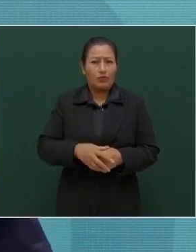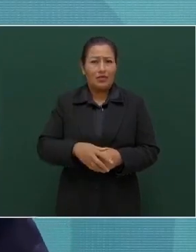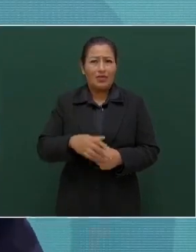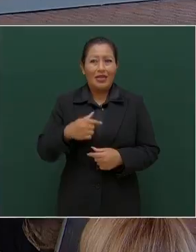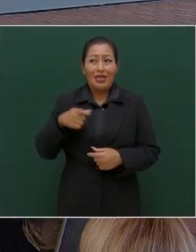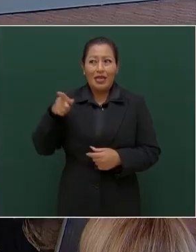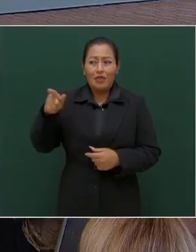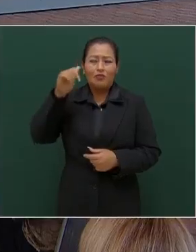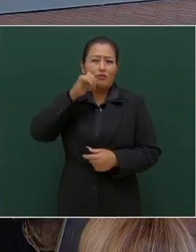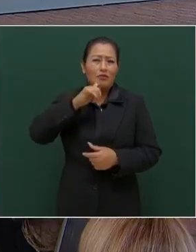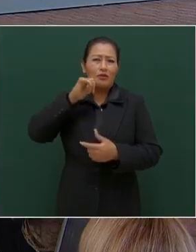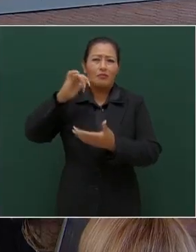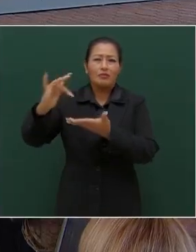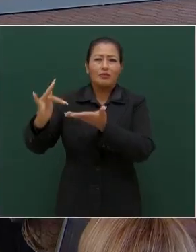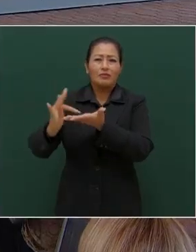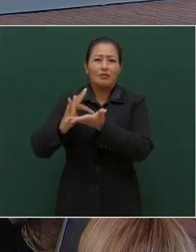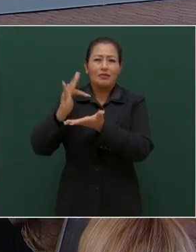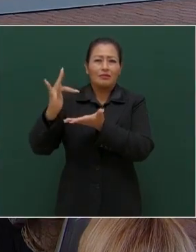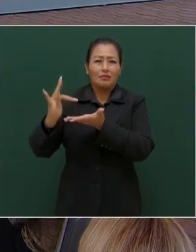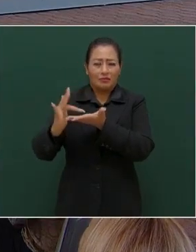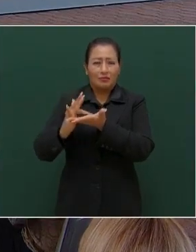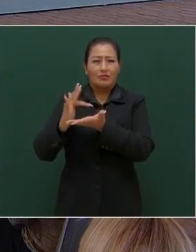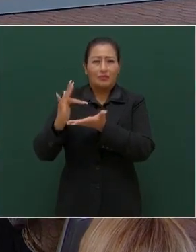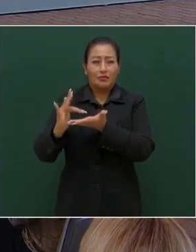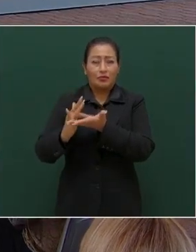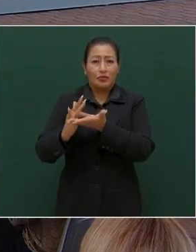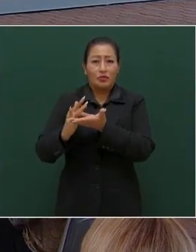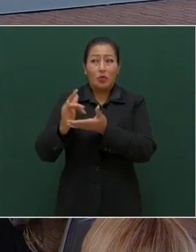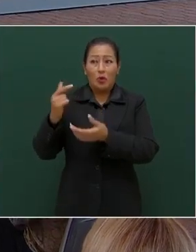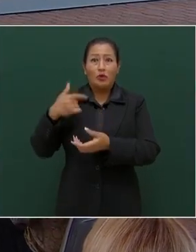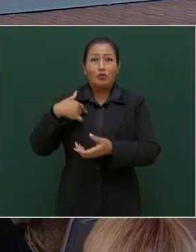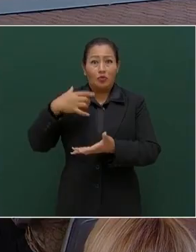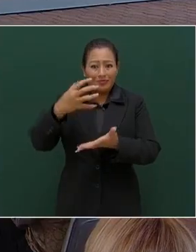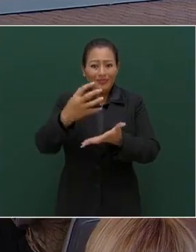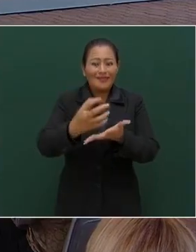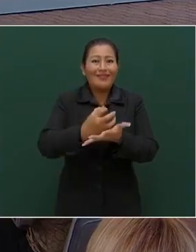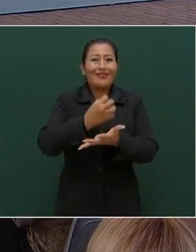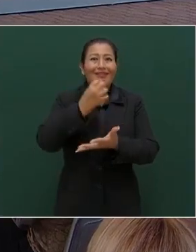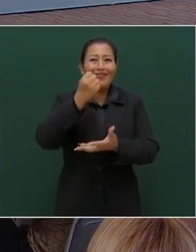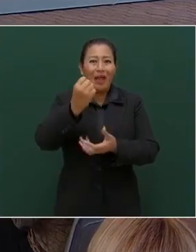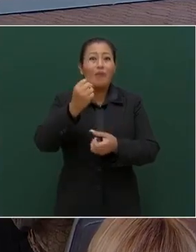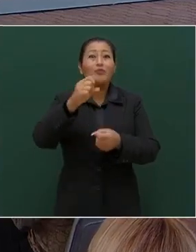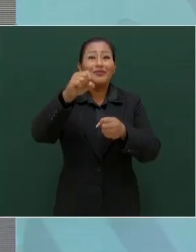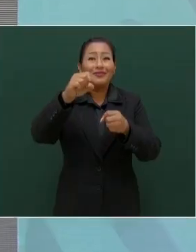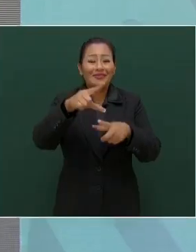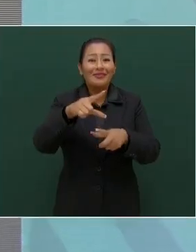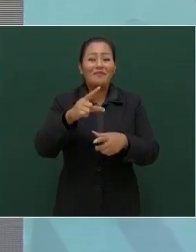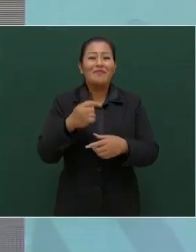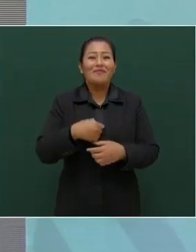nos dieron su apoyo. Aquel entonces ganamos también en Navojoa,